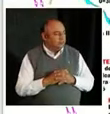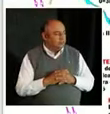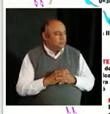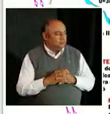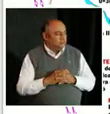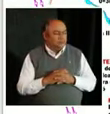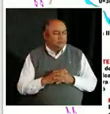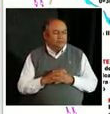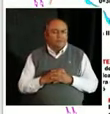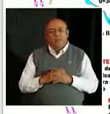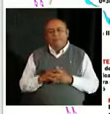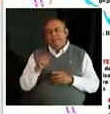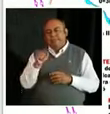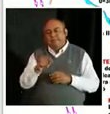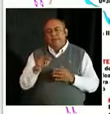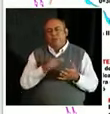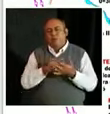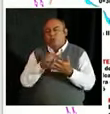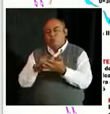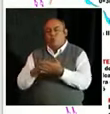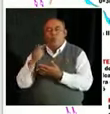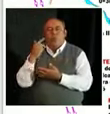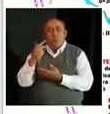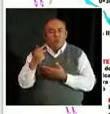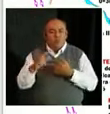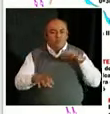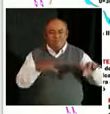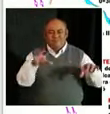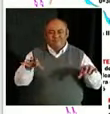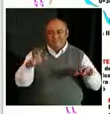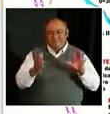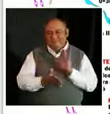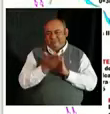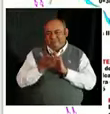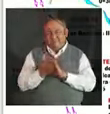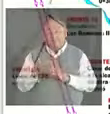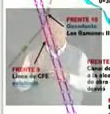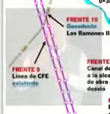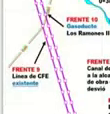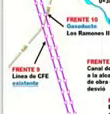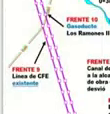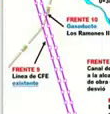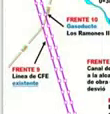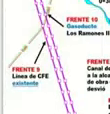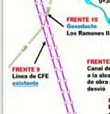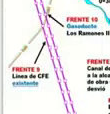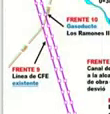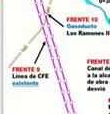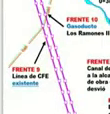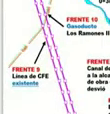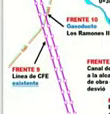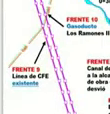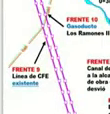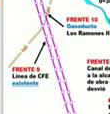Estos son los 8 frentes. Originalmente solamente se estaba trabajando en lo que era